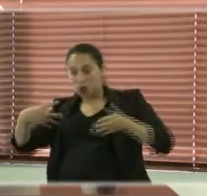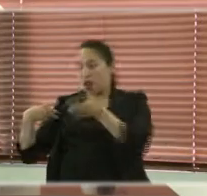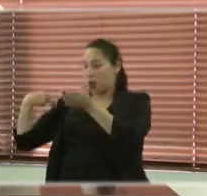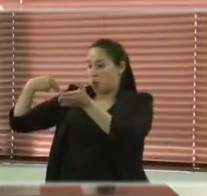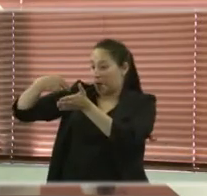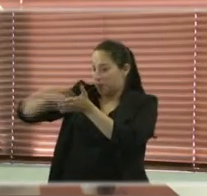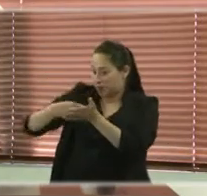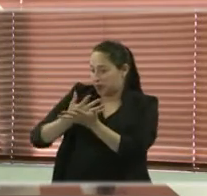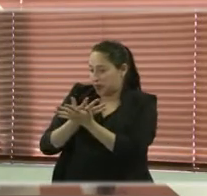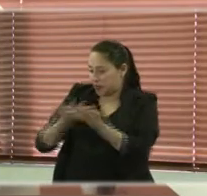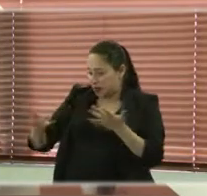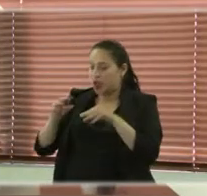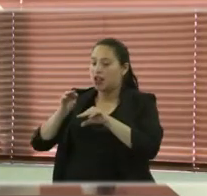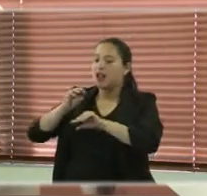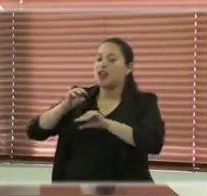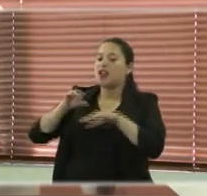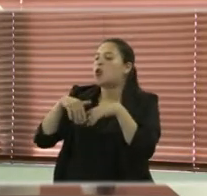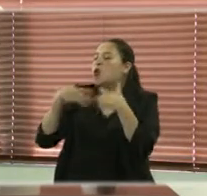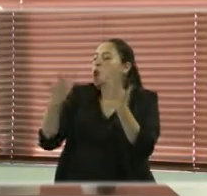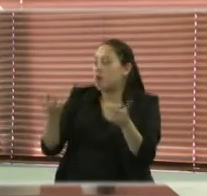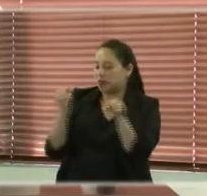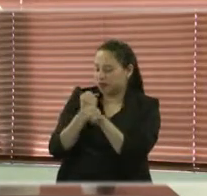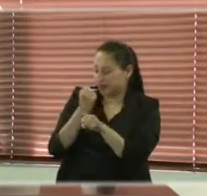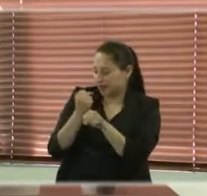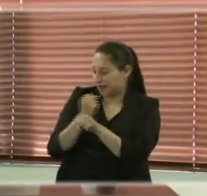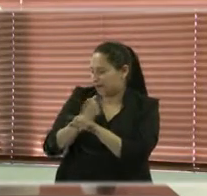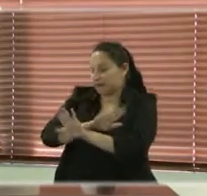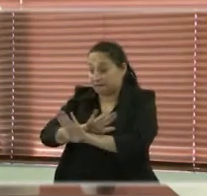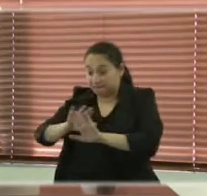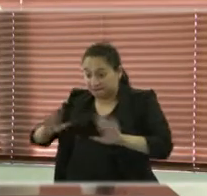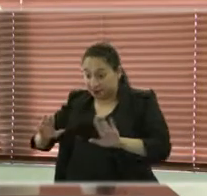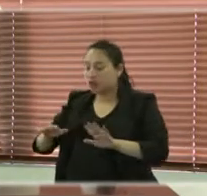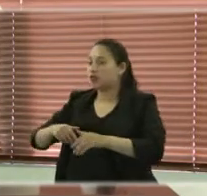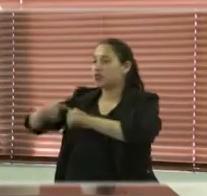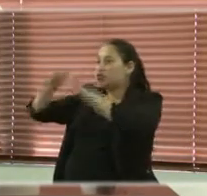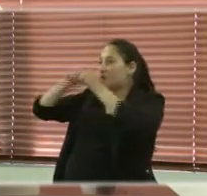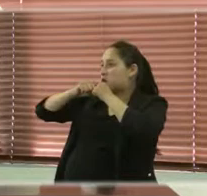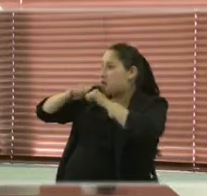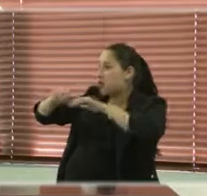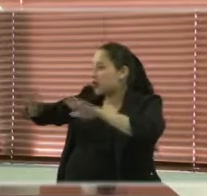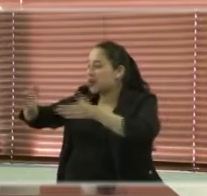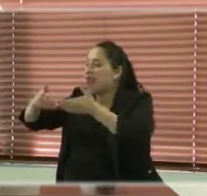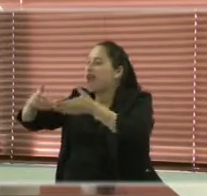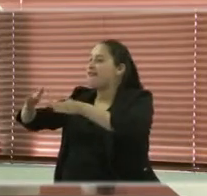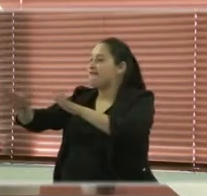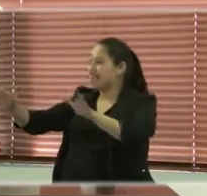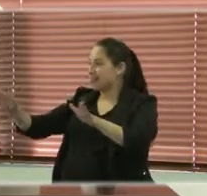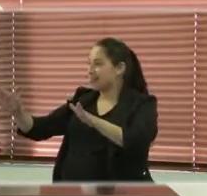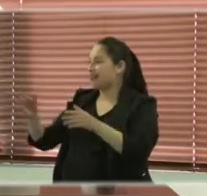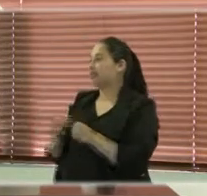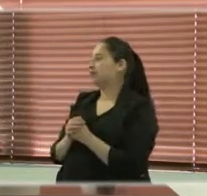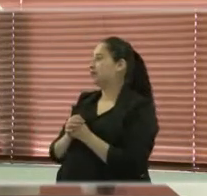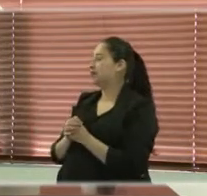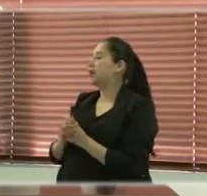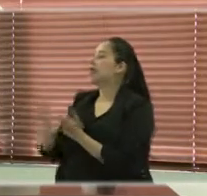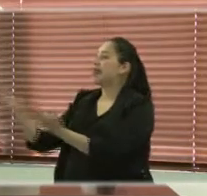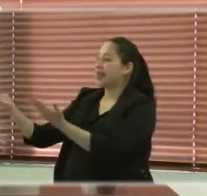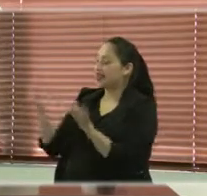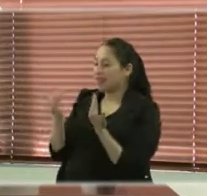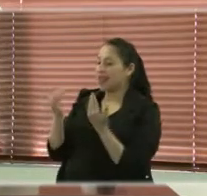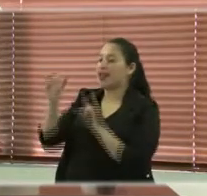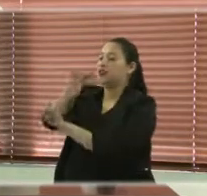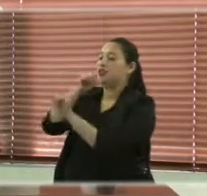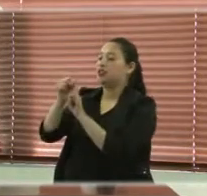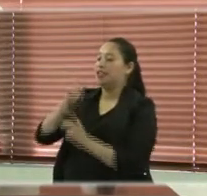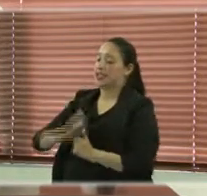los contenidos y la forma de trabajo de ese comentario general se hace una convocatoria abierta para que sociedad civil pero no solo